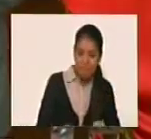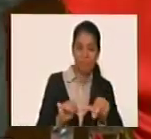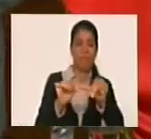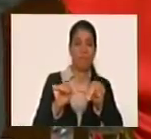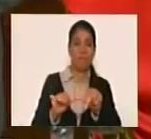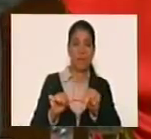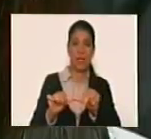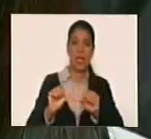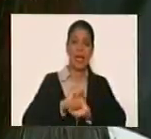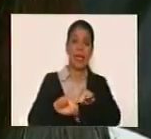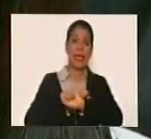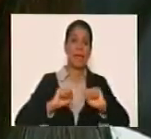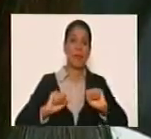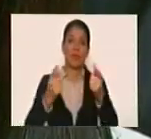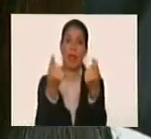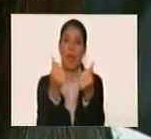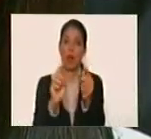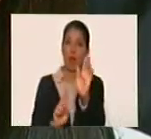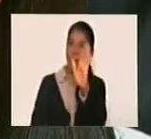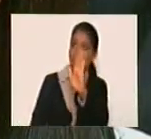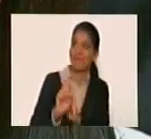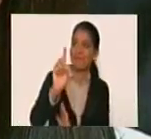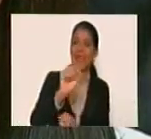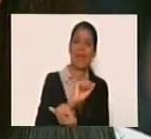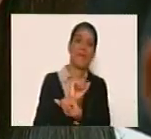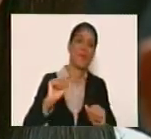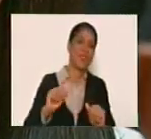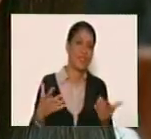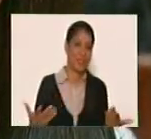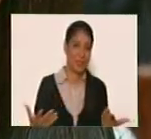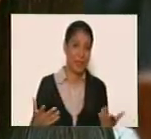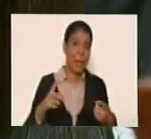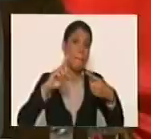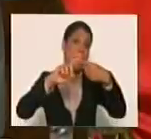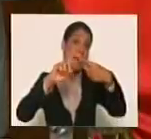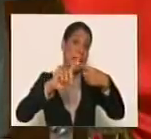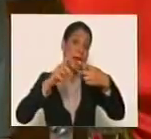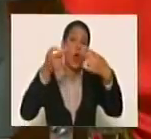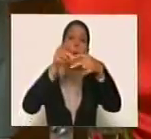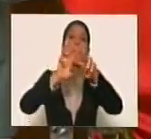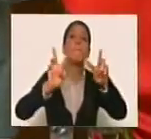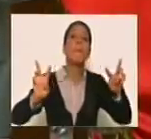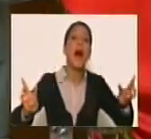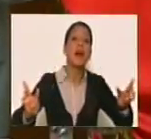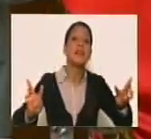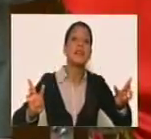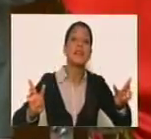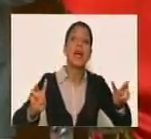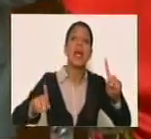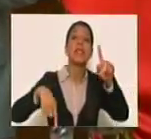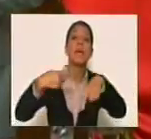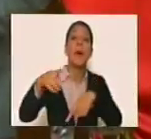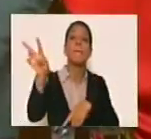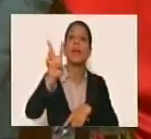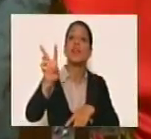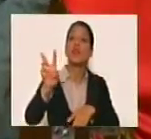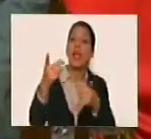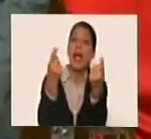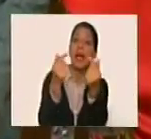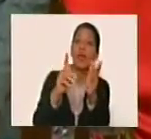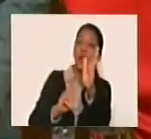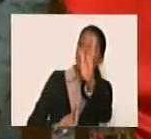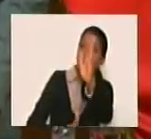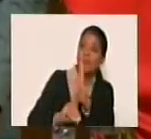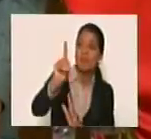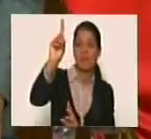habrá nuevo modelo económico, hermanos. Nosotros necesitamos consolidar la paz para garantizar un nuevo modelo económico, que es el segundo